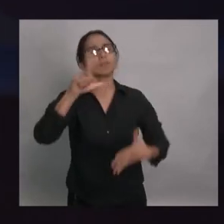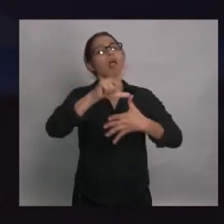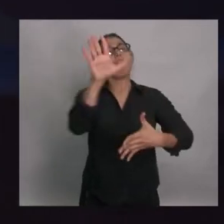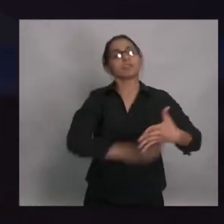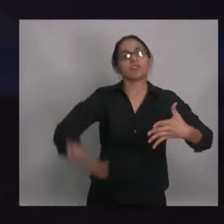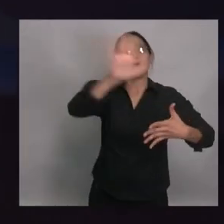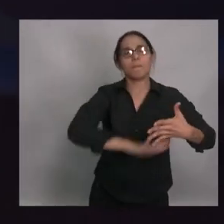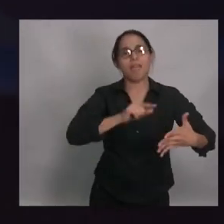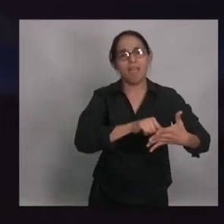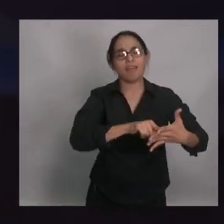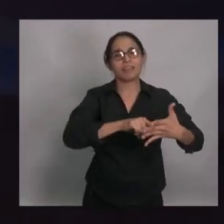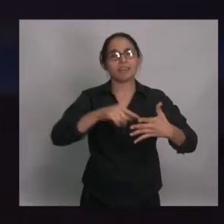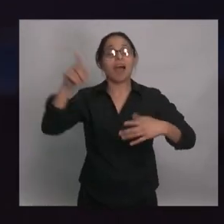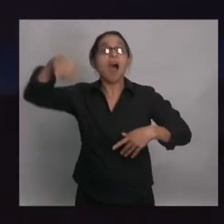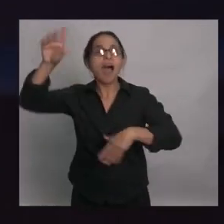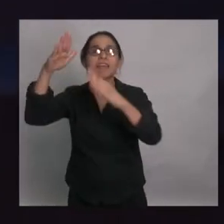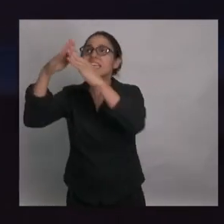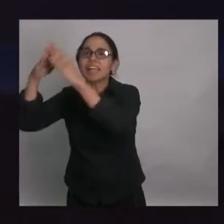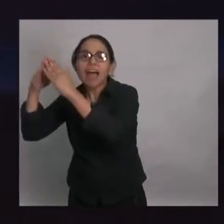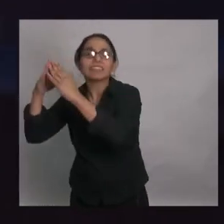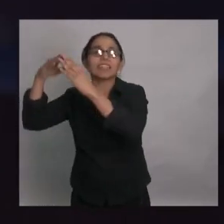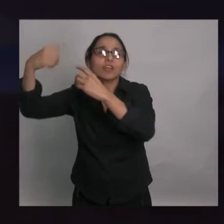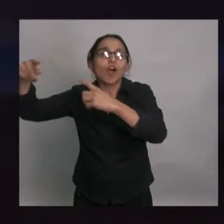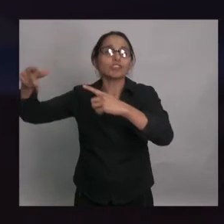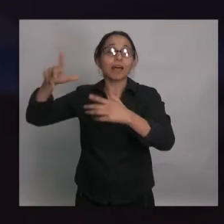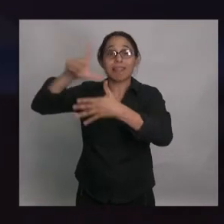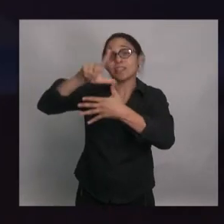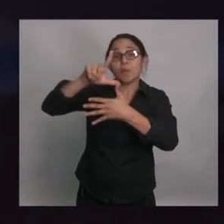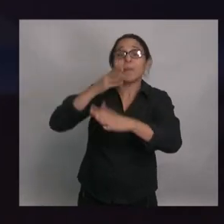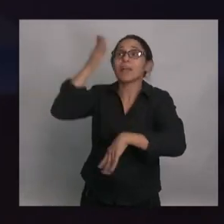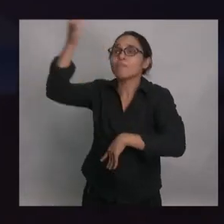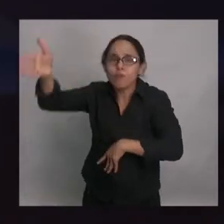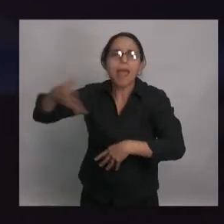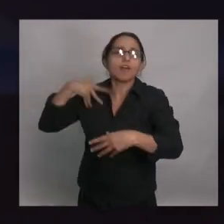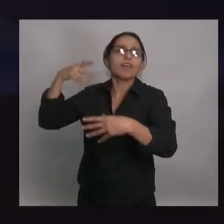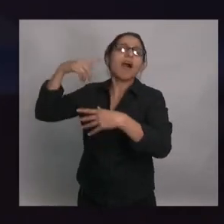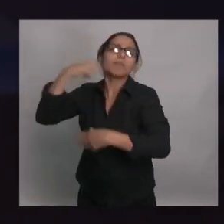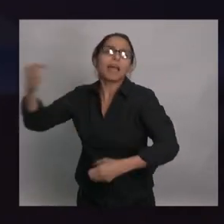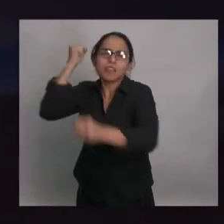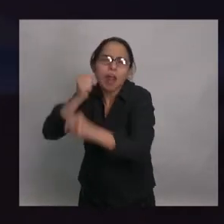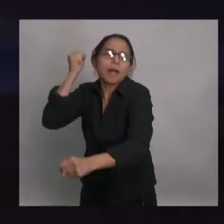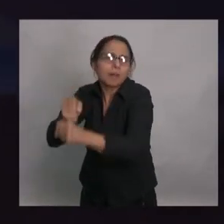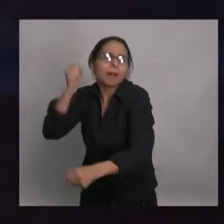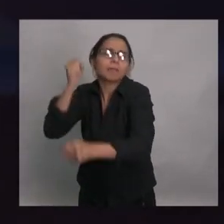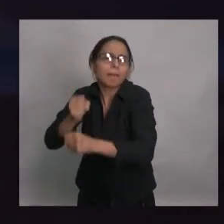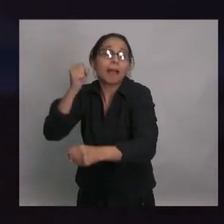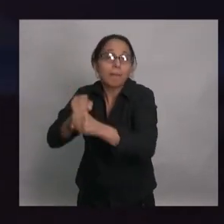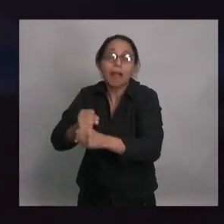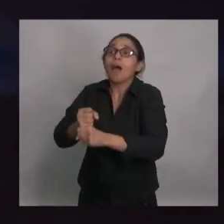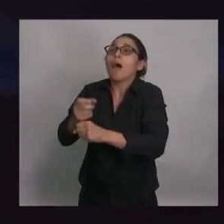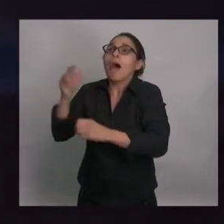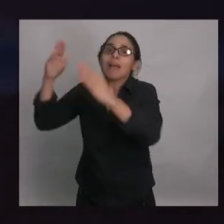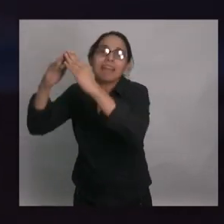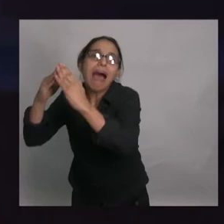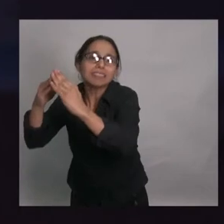en españa son latinoamericanos que fueron allí a entregar su vida su esfuerzo su trabajo y les echaron de las casas